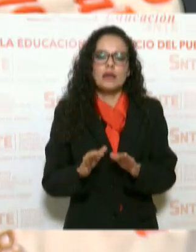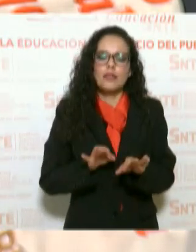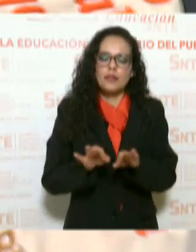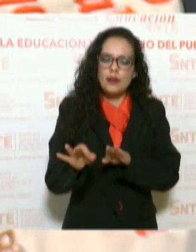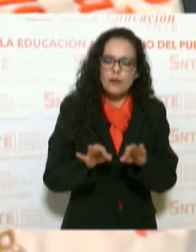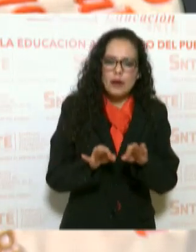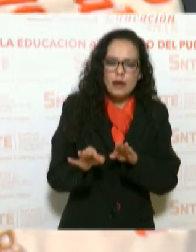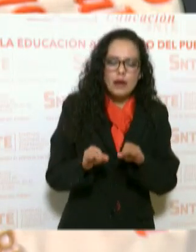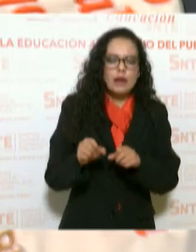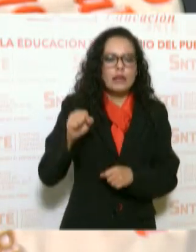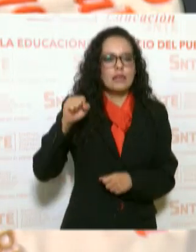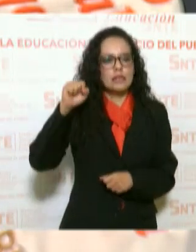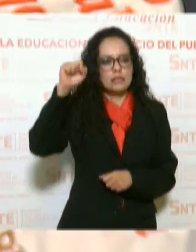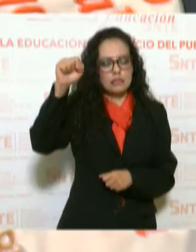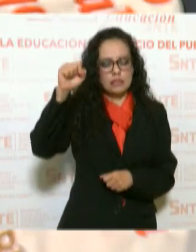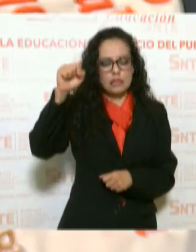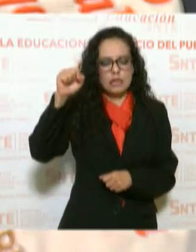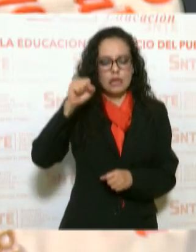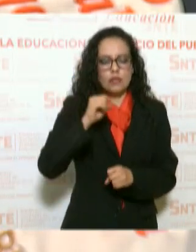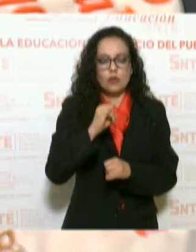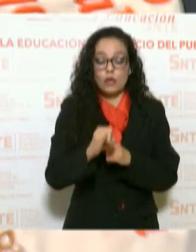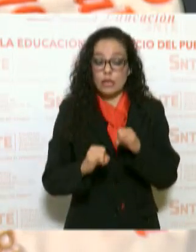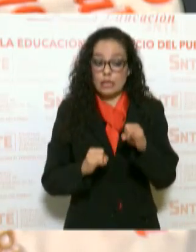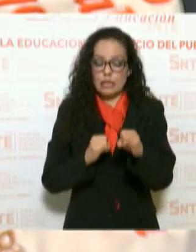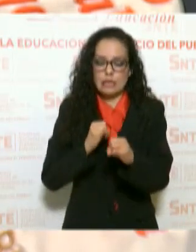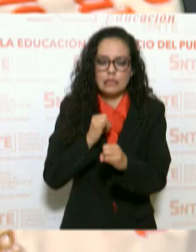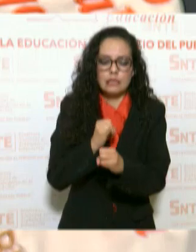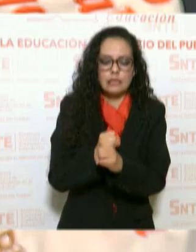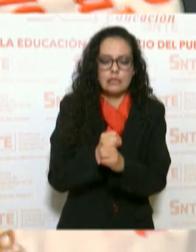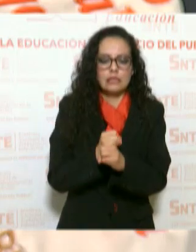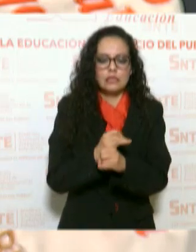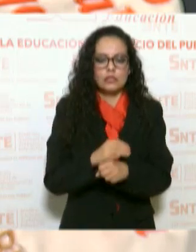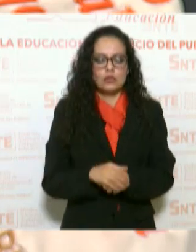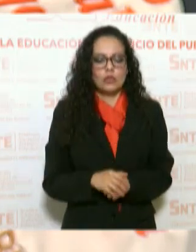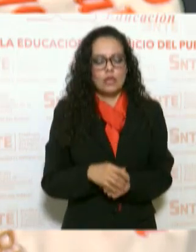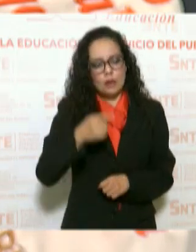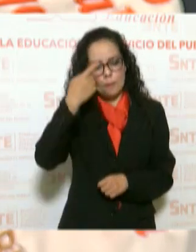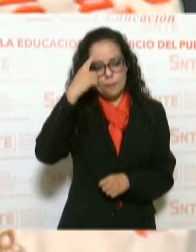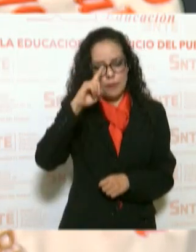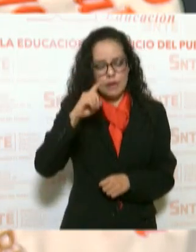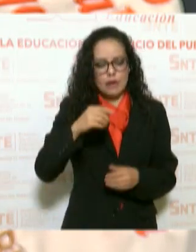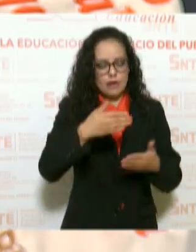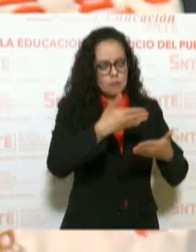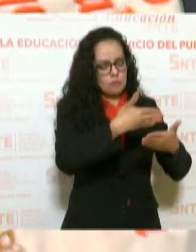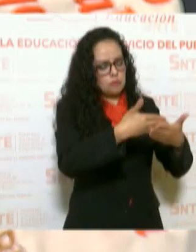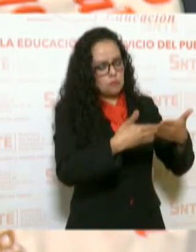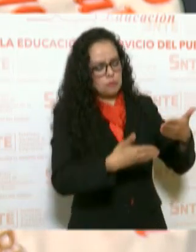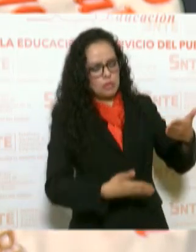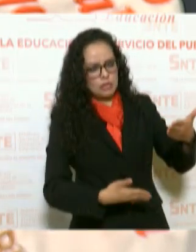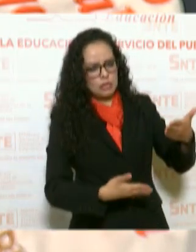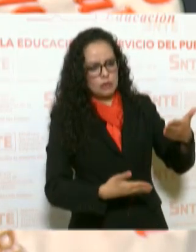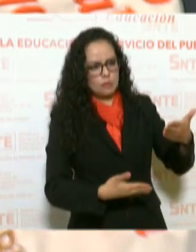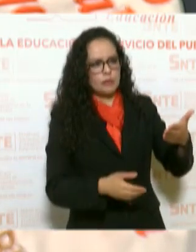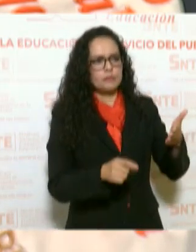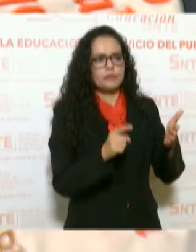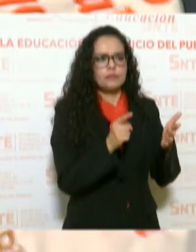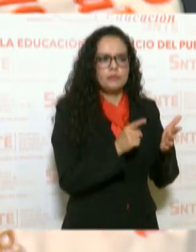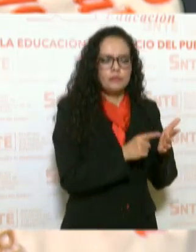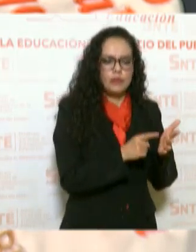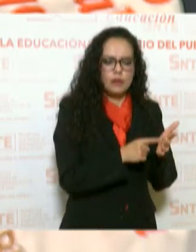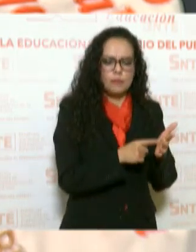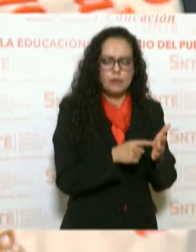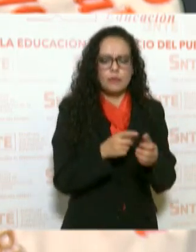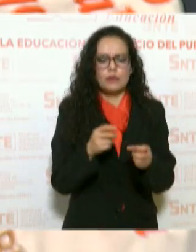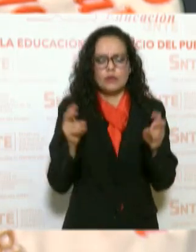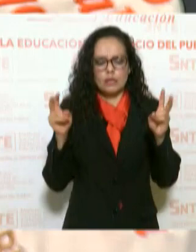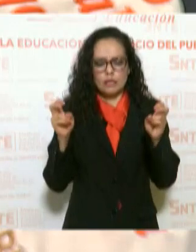nacional e internacional para promover nuestra agenda. En la intersección de cada tema se encuentra el Centro de Solidaridad,